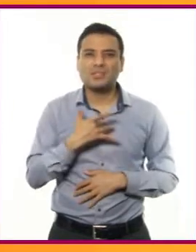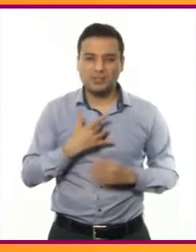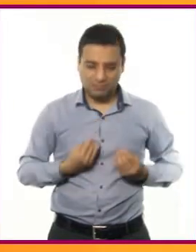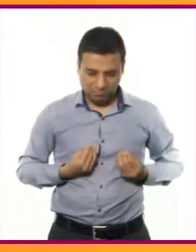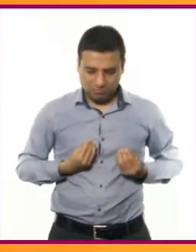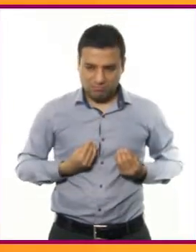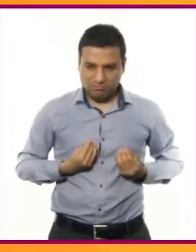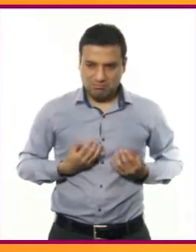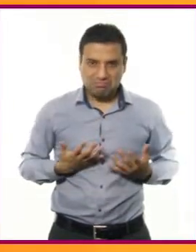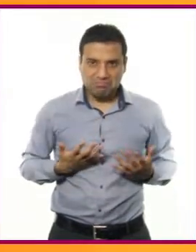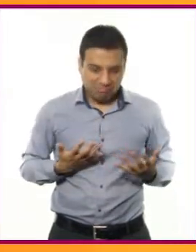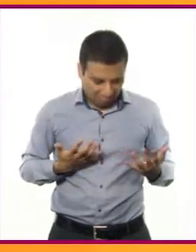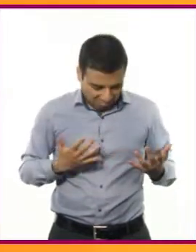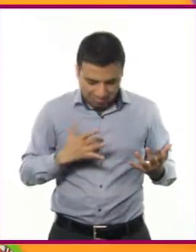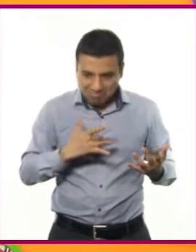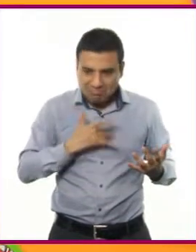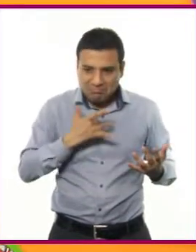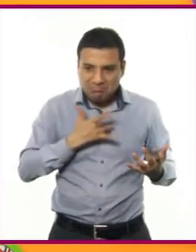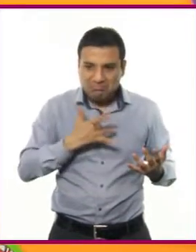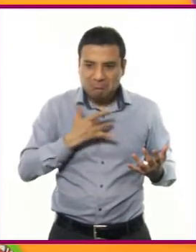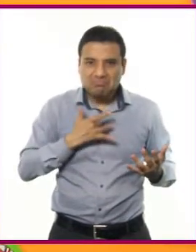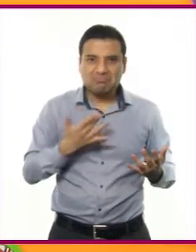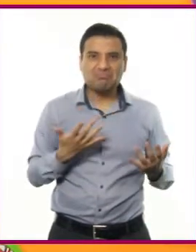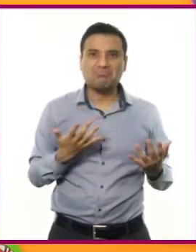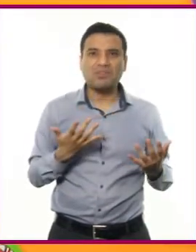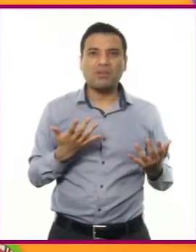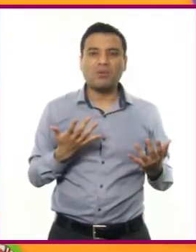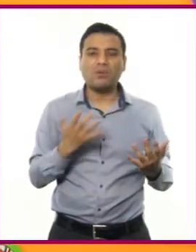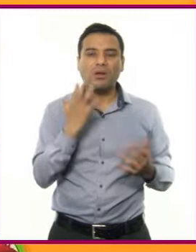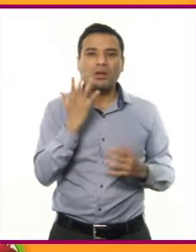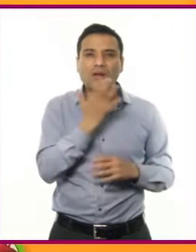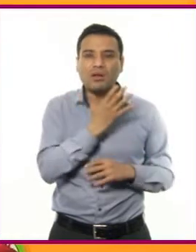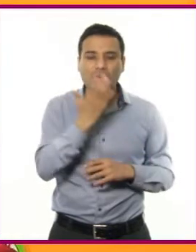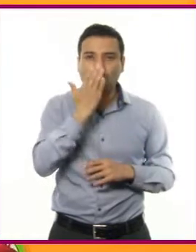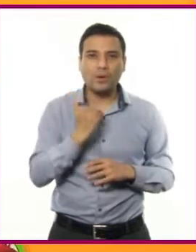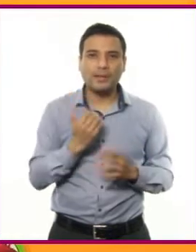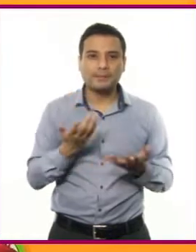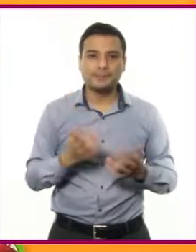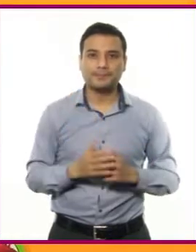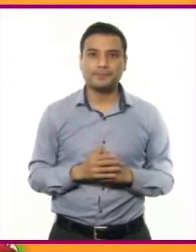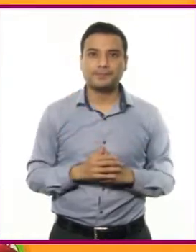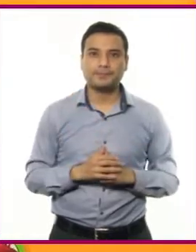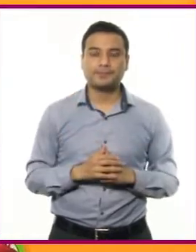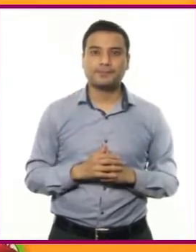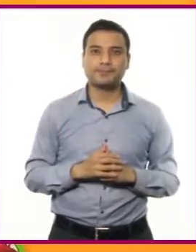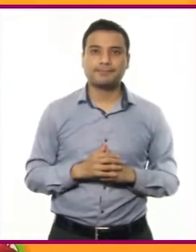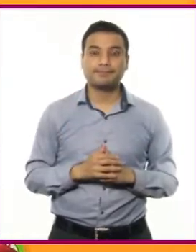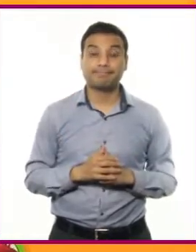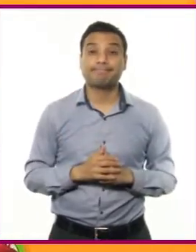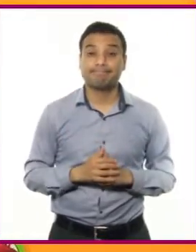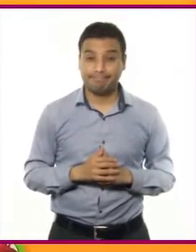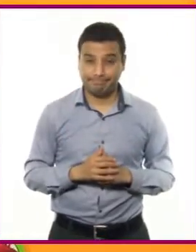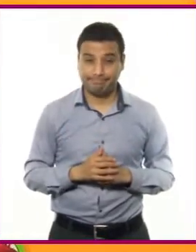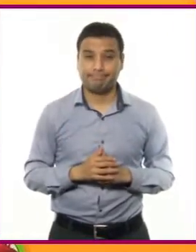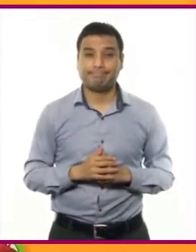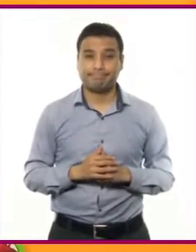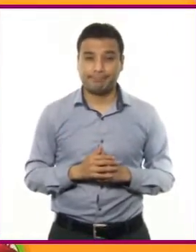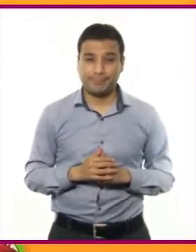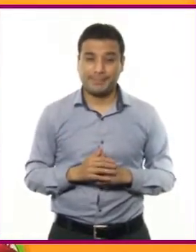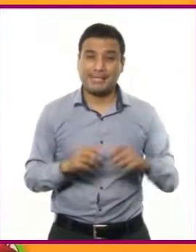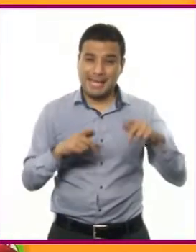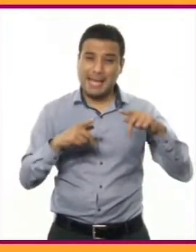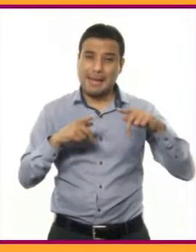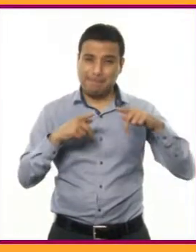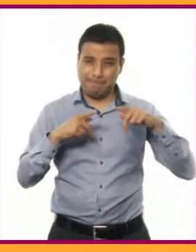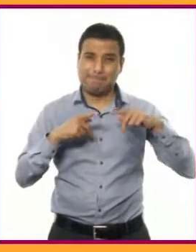la cocaína y se vuelve menos sensible al neurotransmisor. El resultado es que las personas